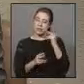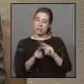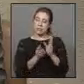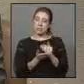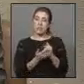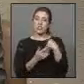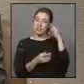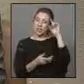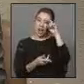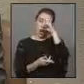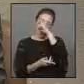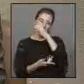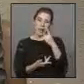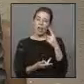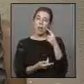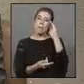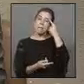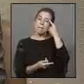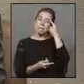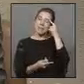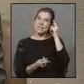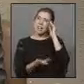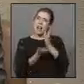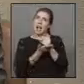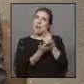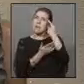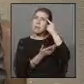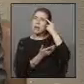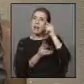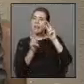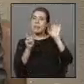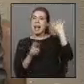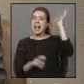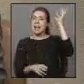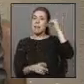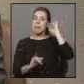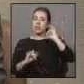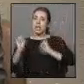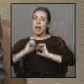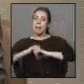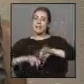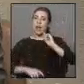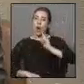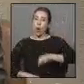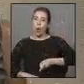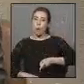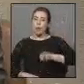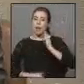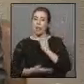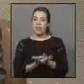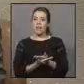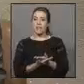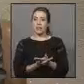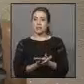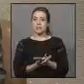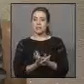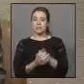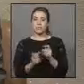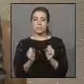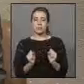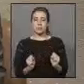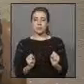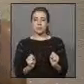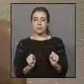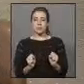yo sé que es complicado prever el tema climático, pero sí las empresas tienen la obligación de tener dentro de sus